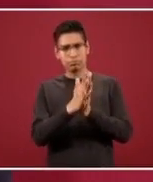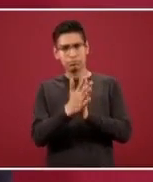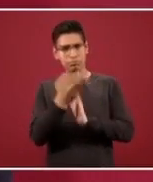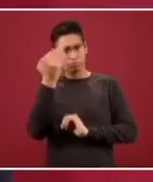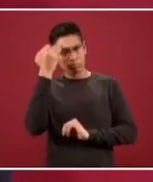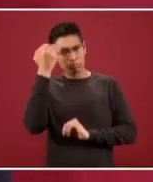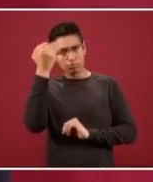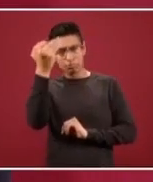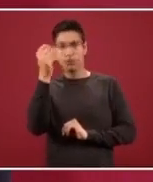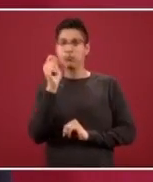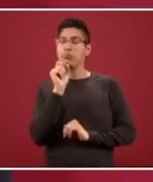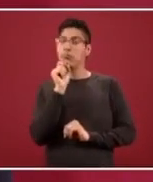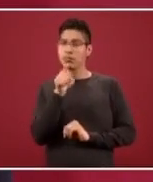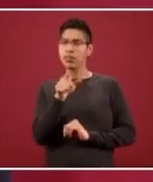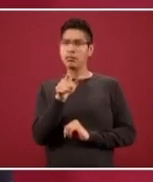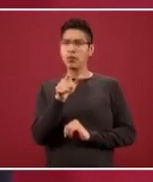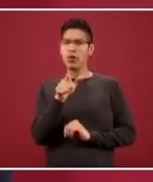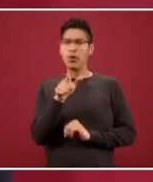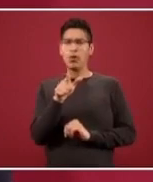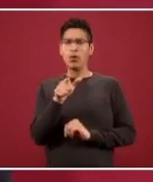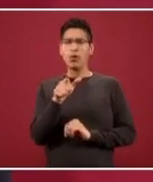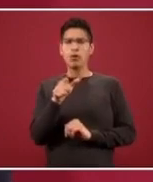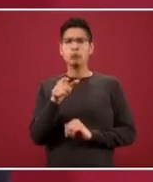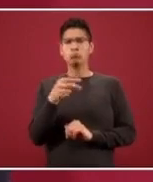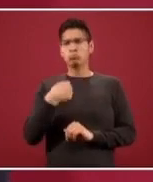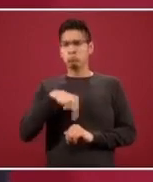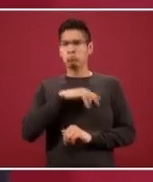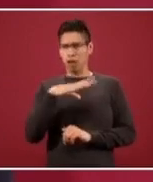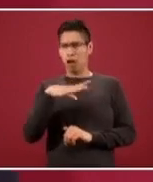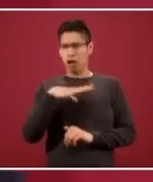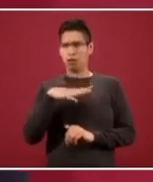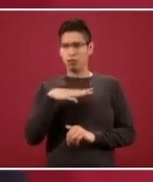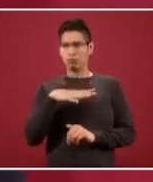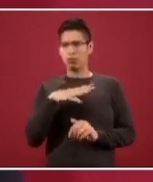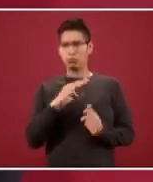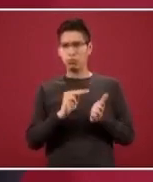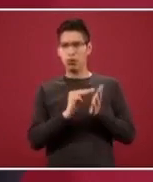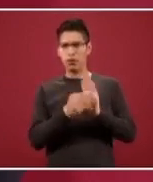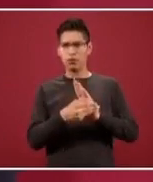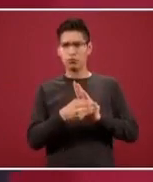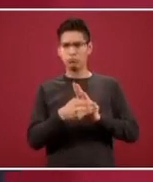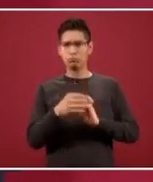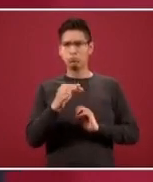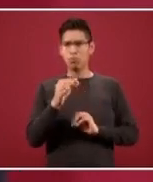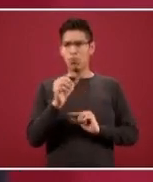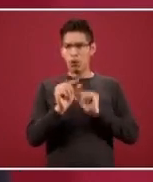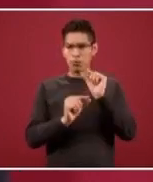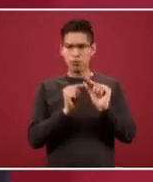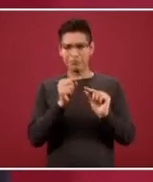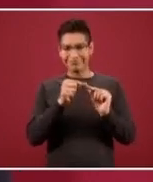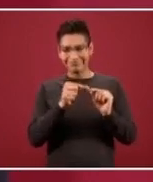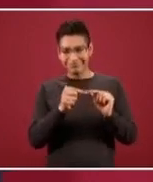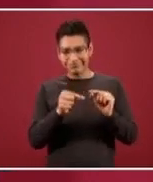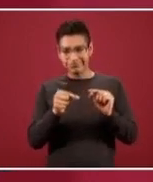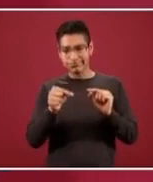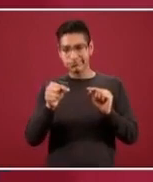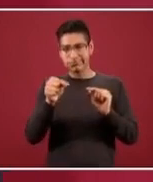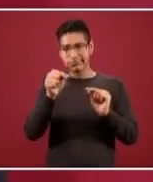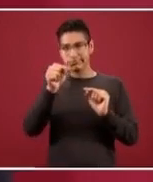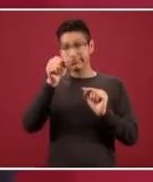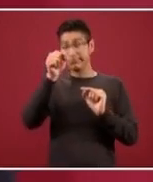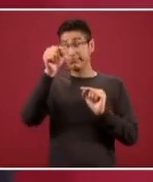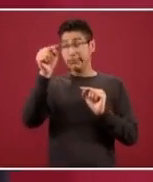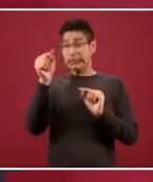los modelos por llegar al punto de inflexión o llegando al punto de inflexión en el que se incrementaría de forma más exponencial el